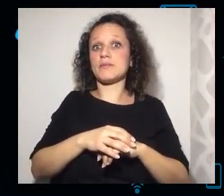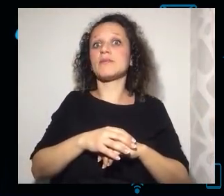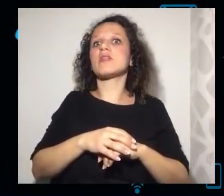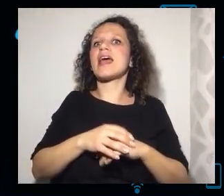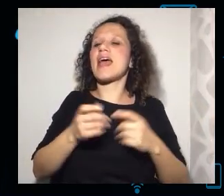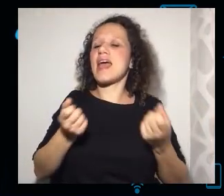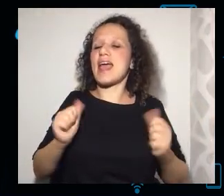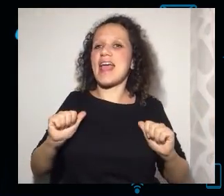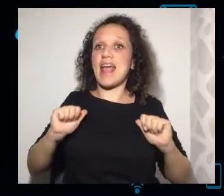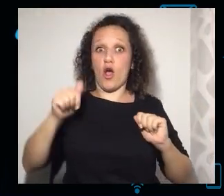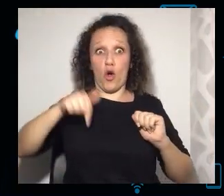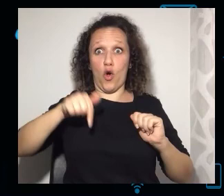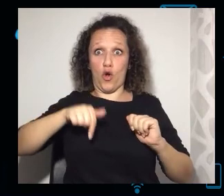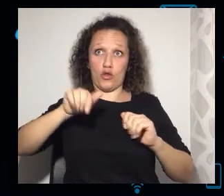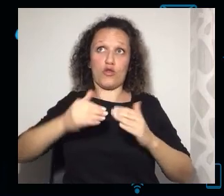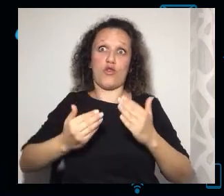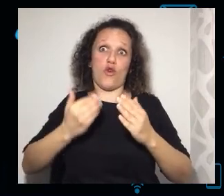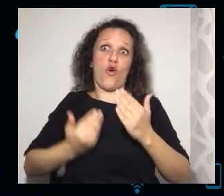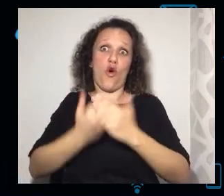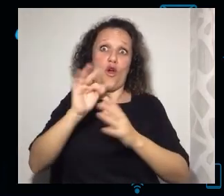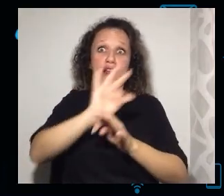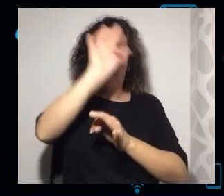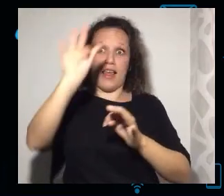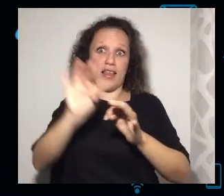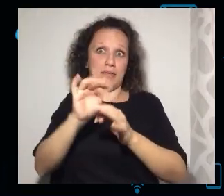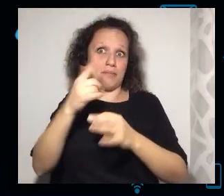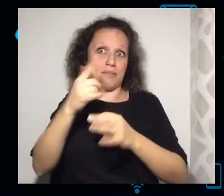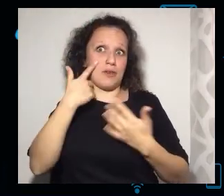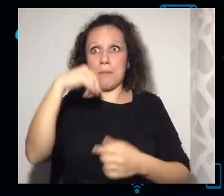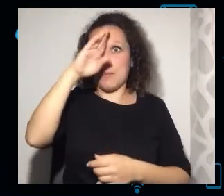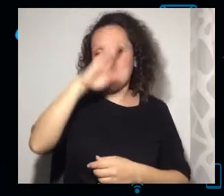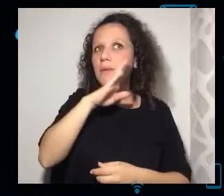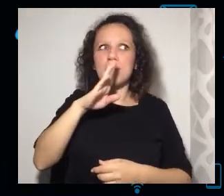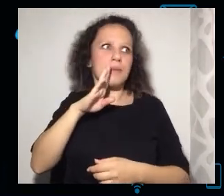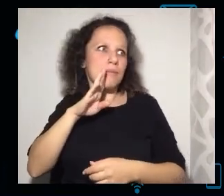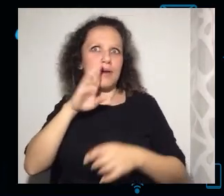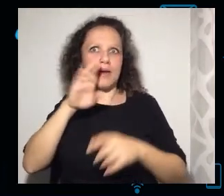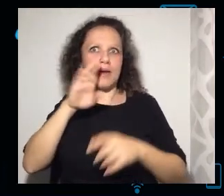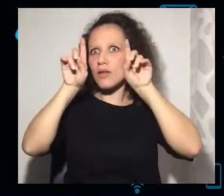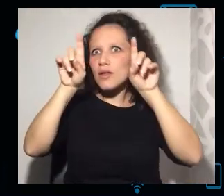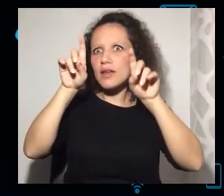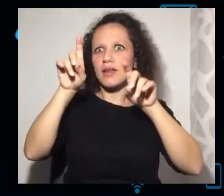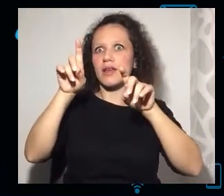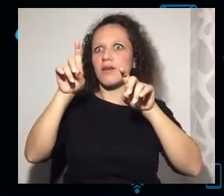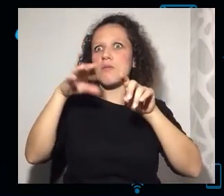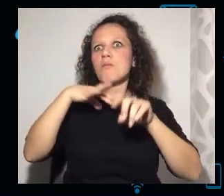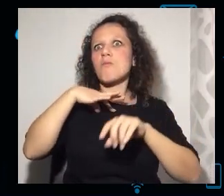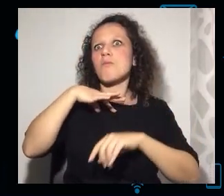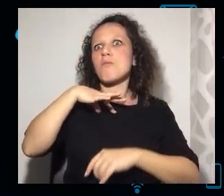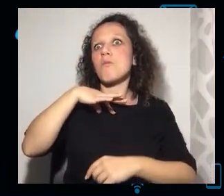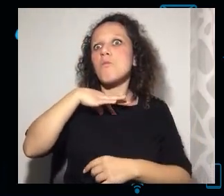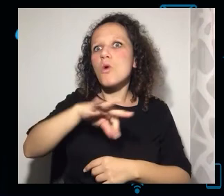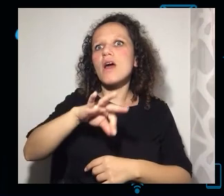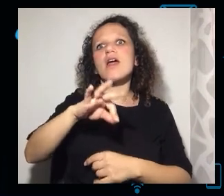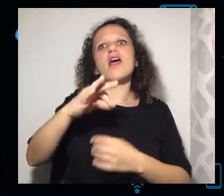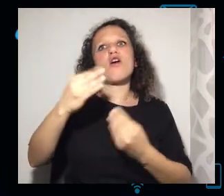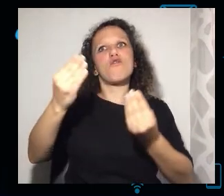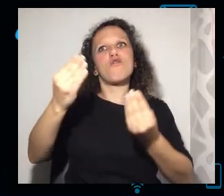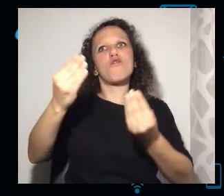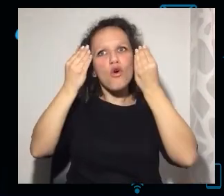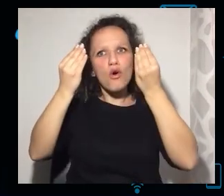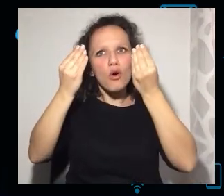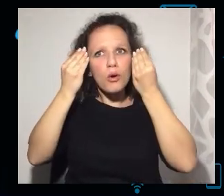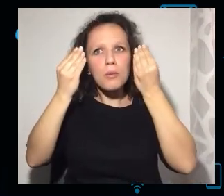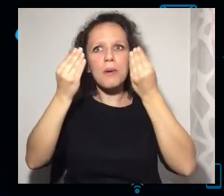a lo largo del día no donde los padres las madres los educadores pueden formarse sobre muchos de estos aspectos muchas de estas dimensiones